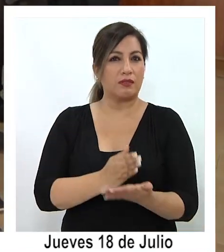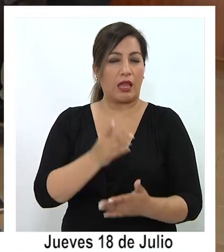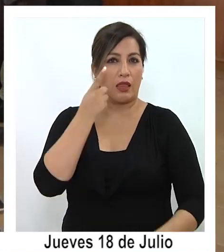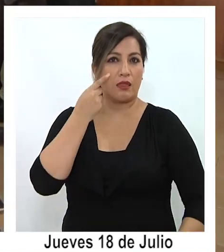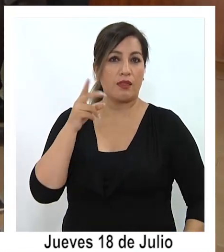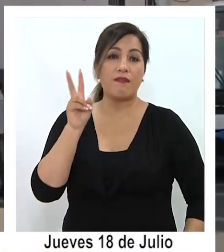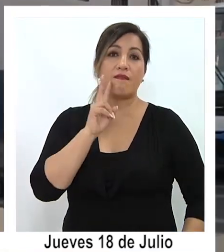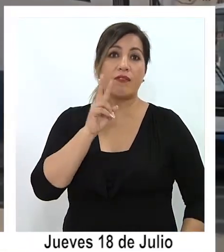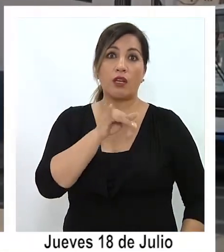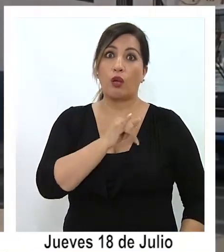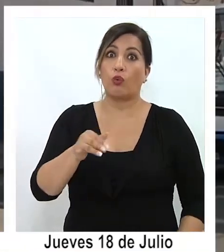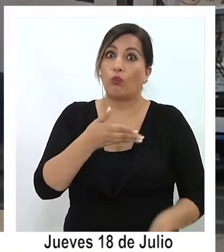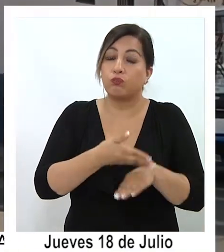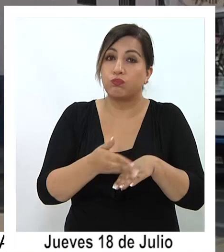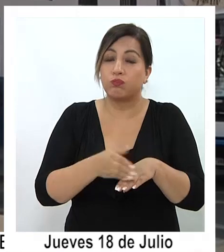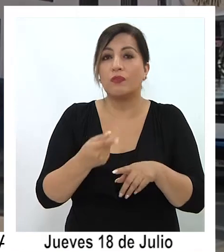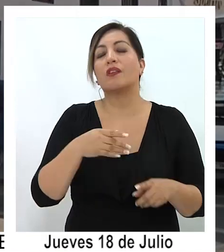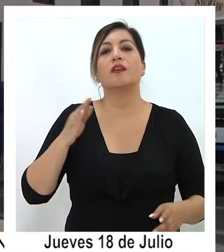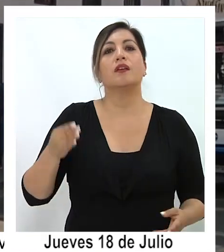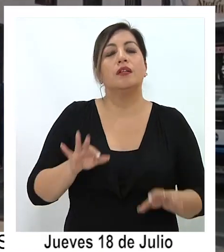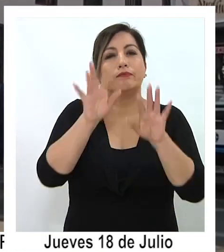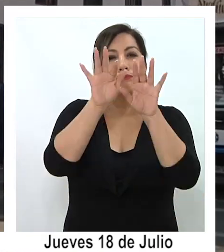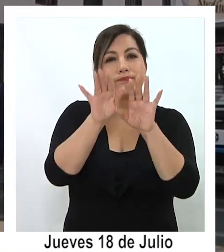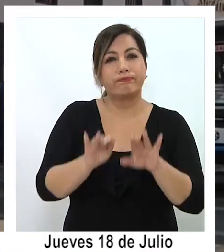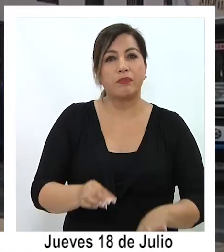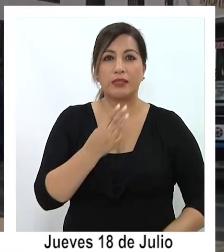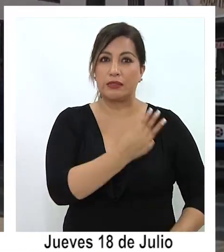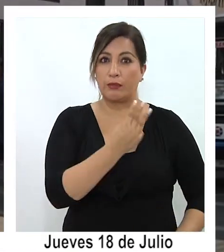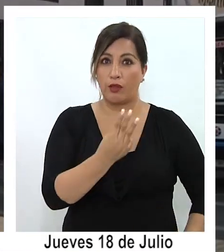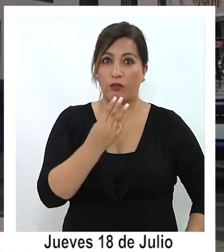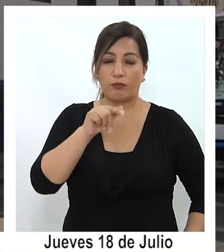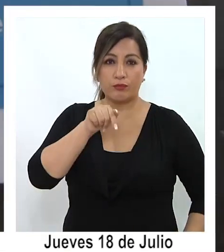los rezagados deben ingresar sus antecedentes a la página